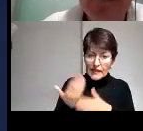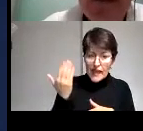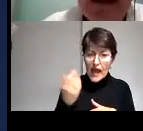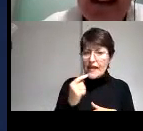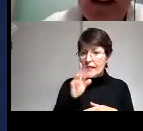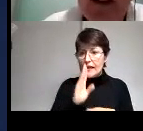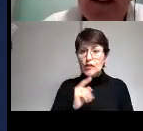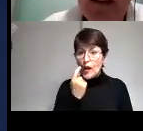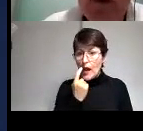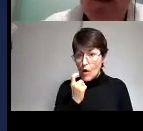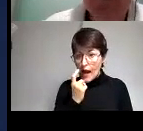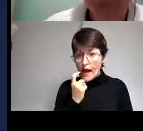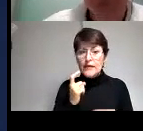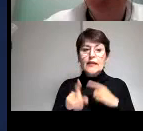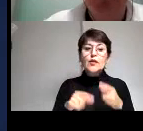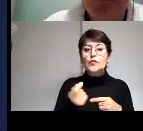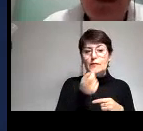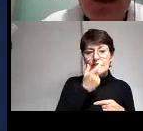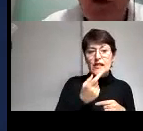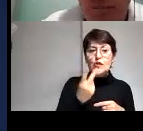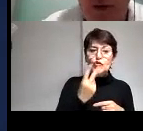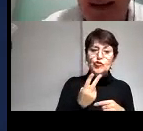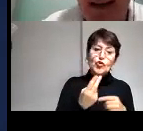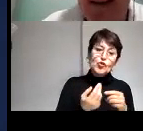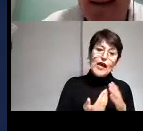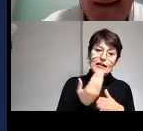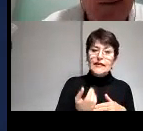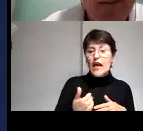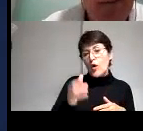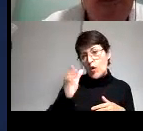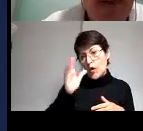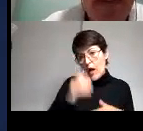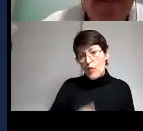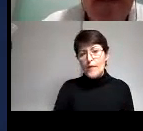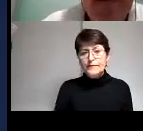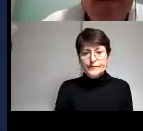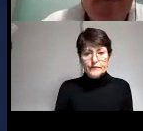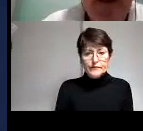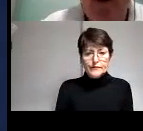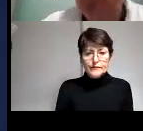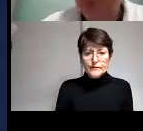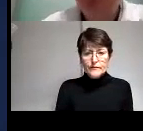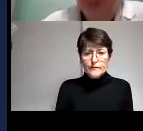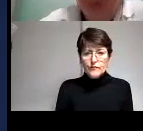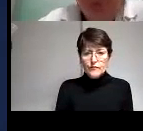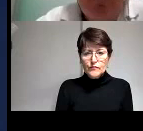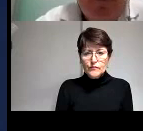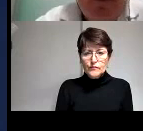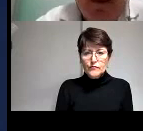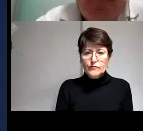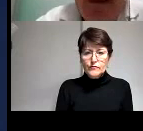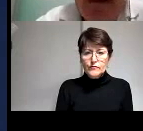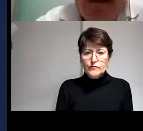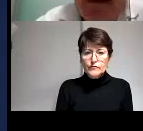boca. Y en el caso de las cápsulas, tomar 2 cápsulas juntas al día con un poco de líquido. Bueno, ahora